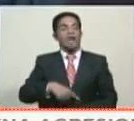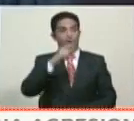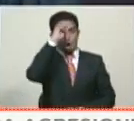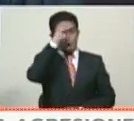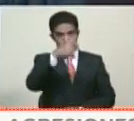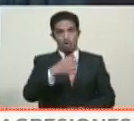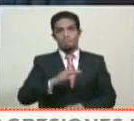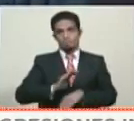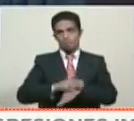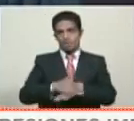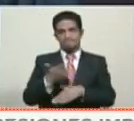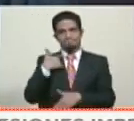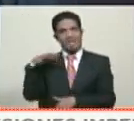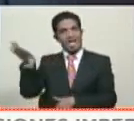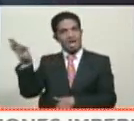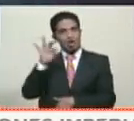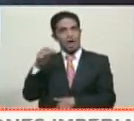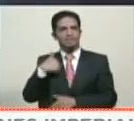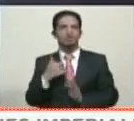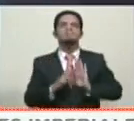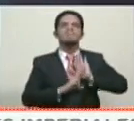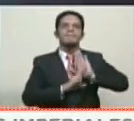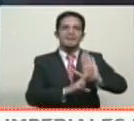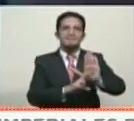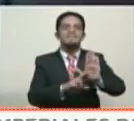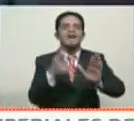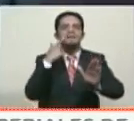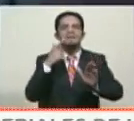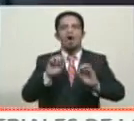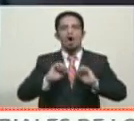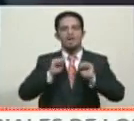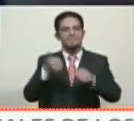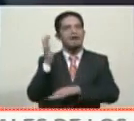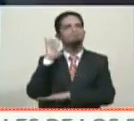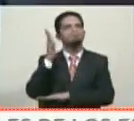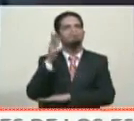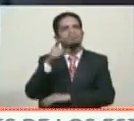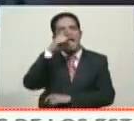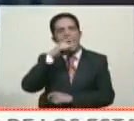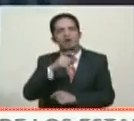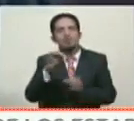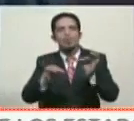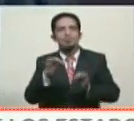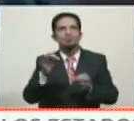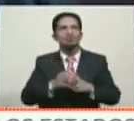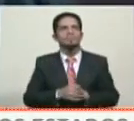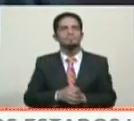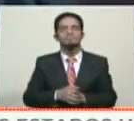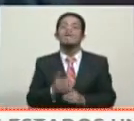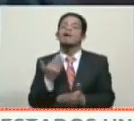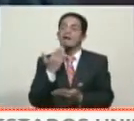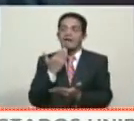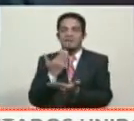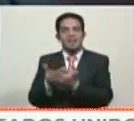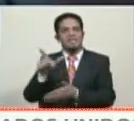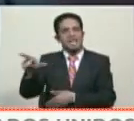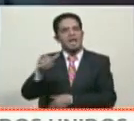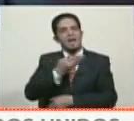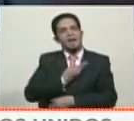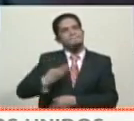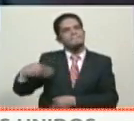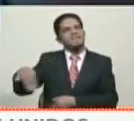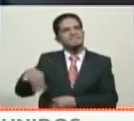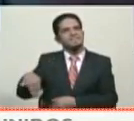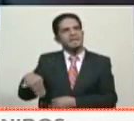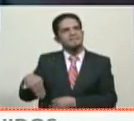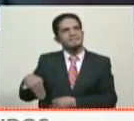permitirme representarlos en la apertura de este año judicial, al señor presidente, doctor Michael Moreno, a mis